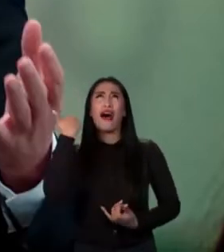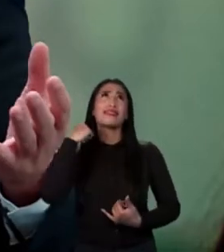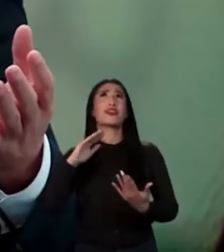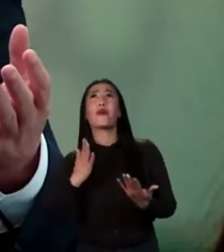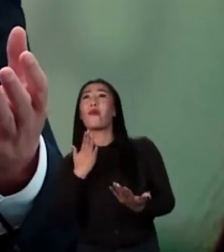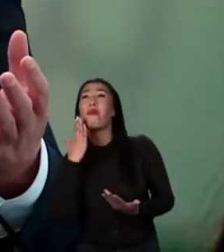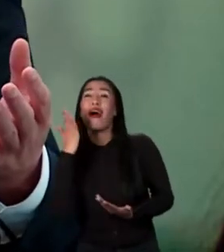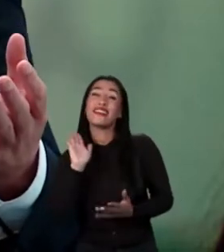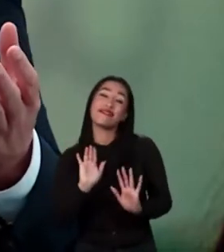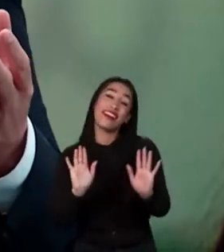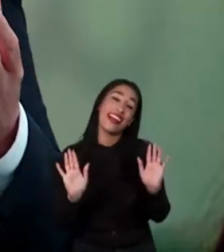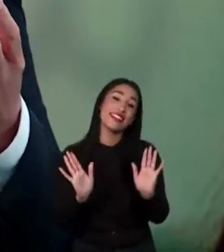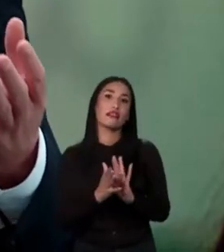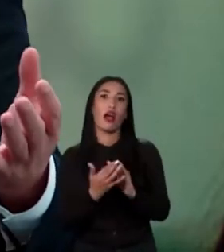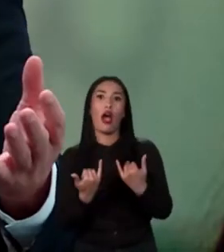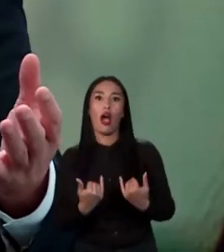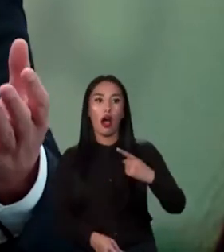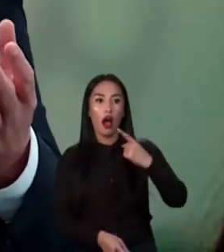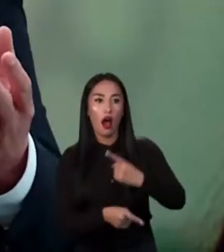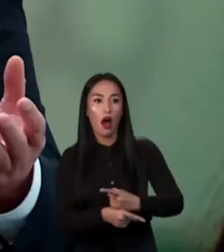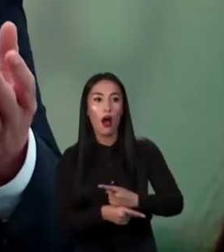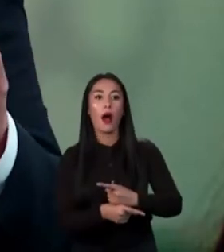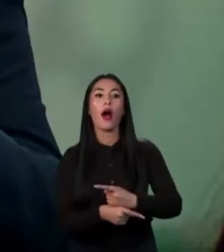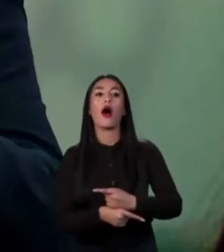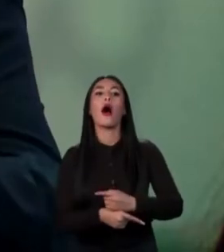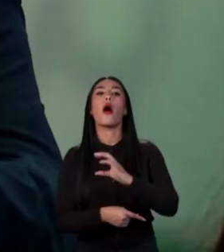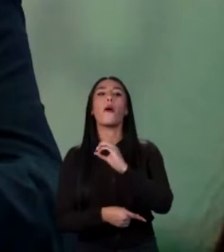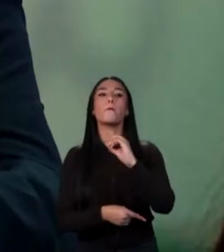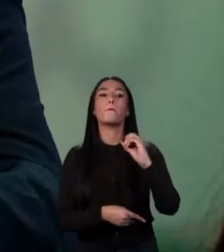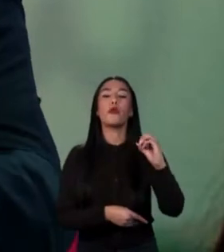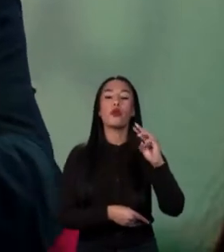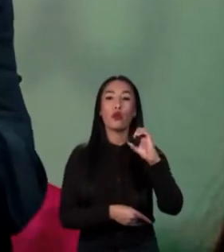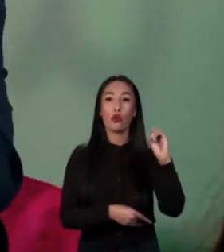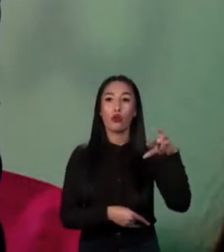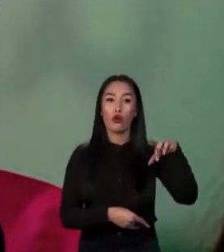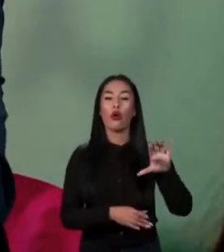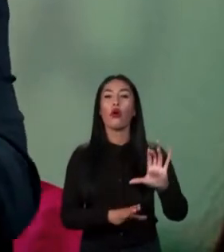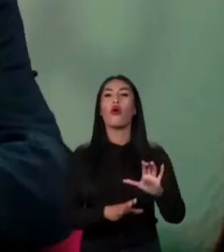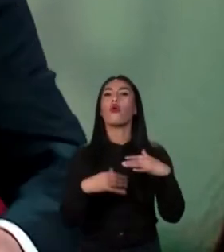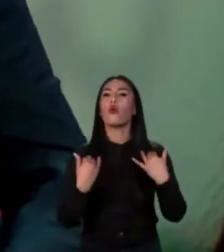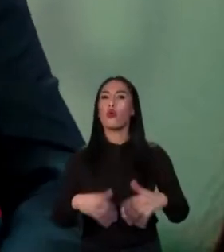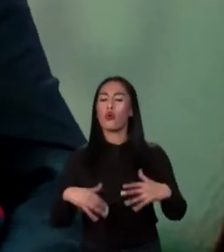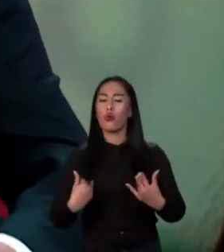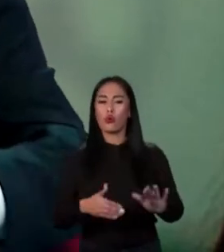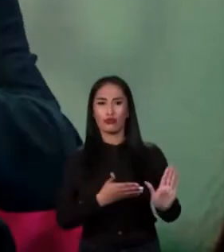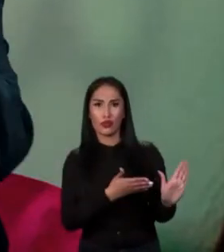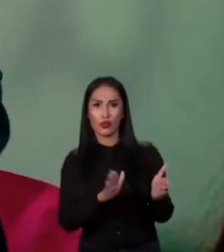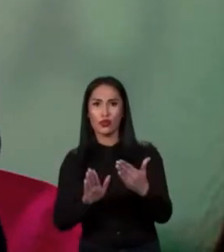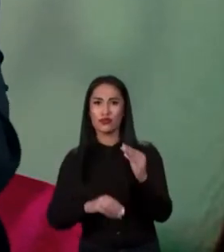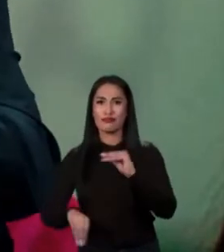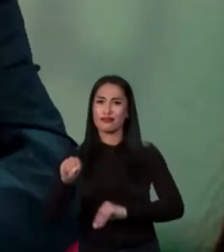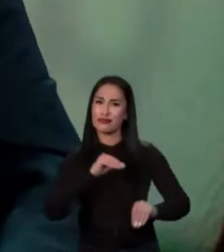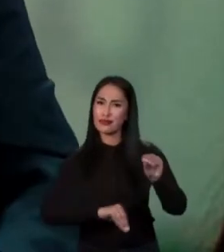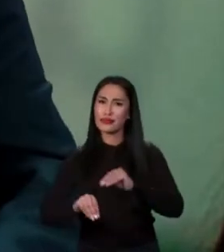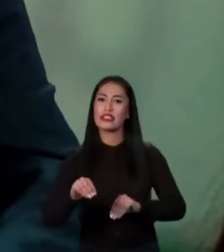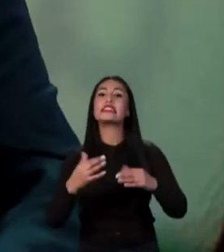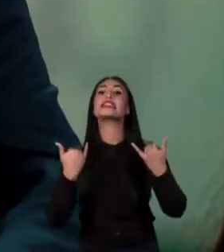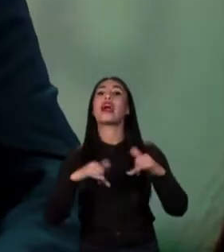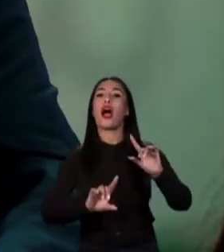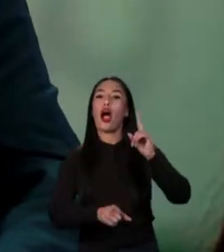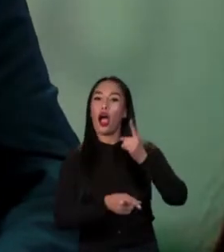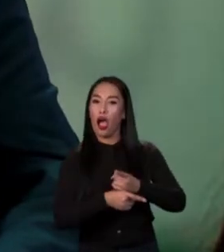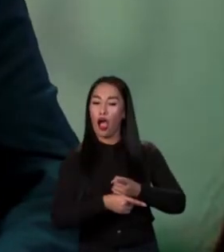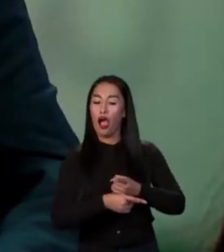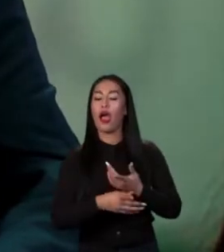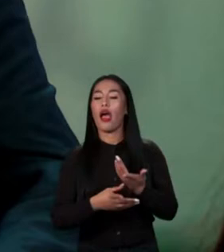se regala a las comunidades en innovación que se hizo con net bogotá y que hoy fue construido con todo el centro de investigación de innovación